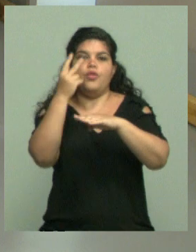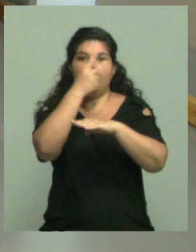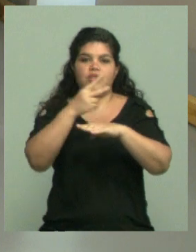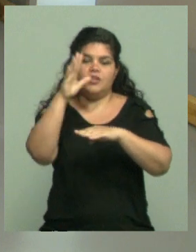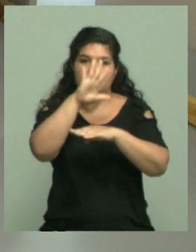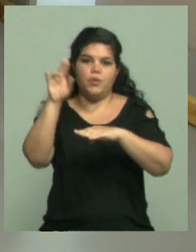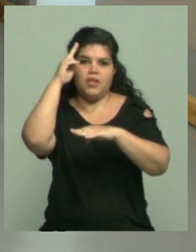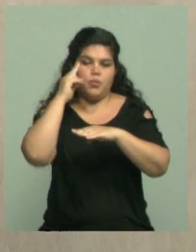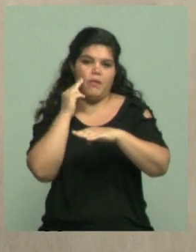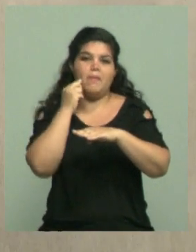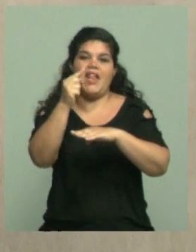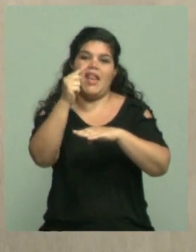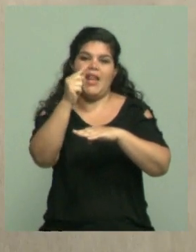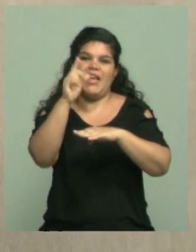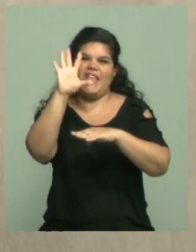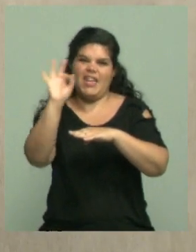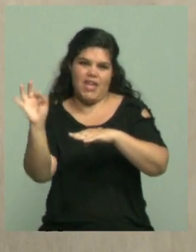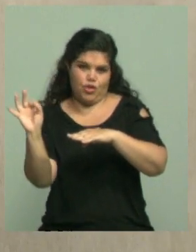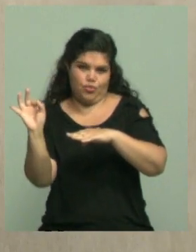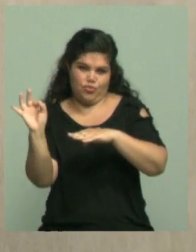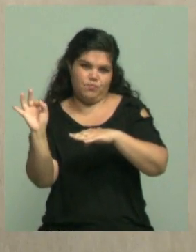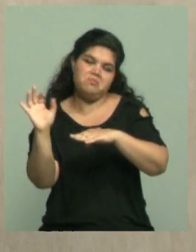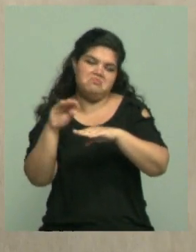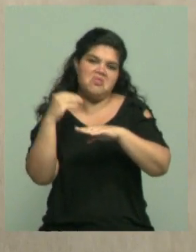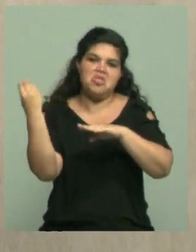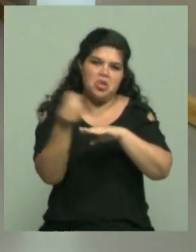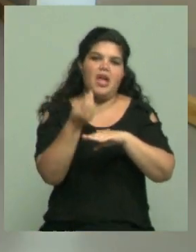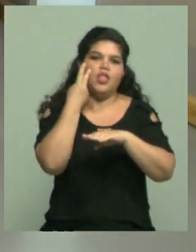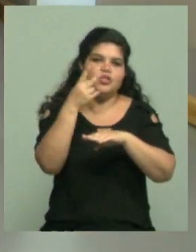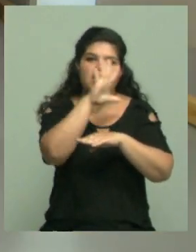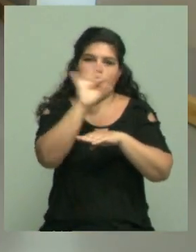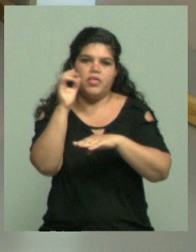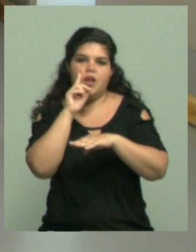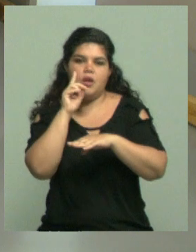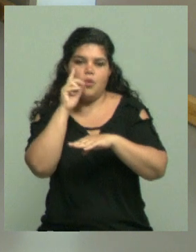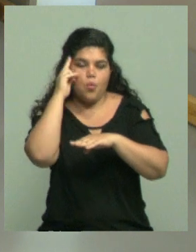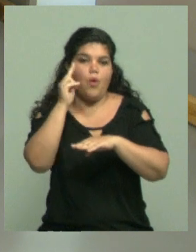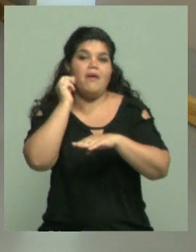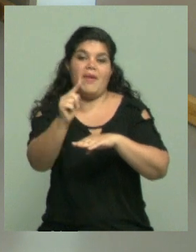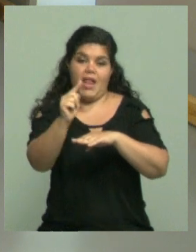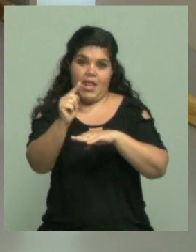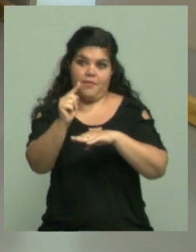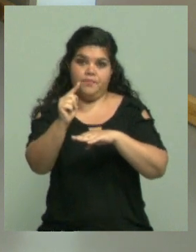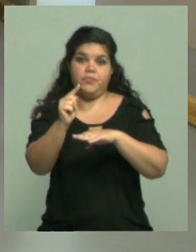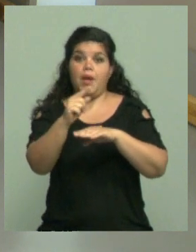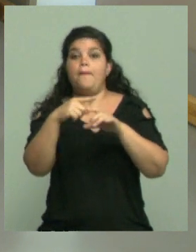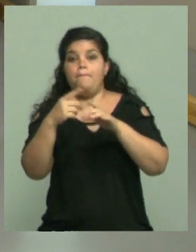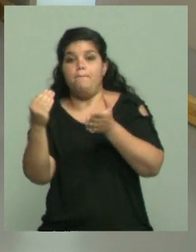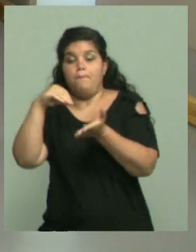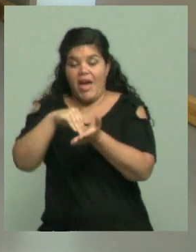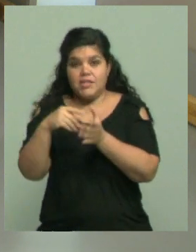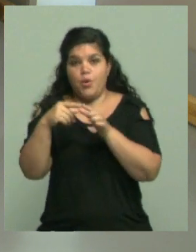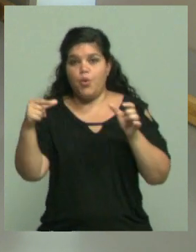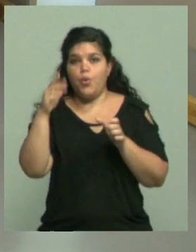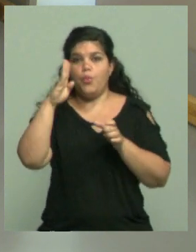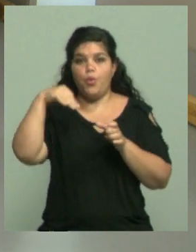259.500. Vamos a decir 259.000 para redondearlo. Sí. ¿Sí? Más el bono que se más el bono de 70 y, como muy bien dijiste